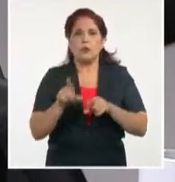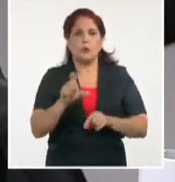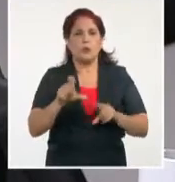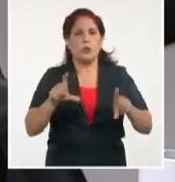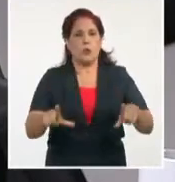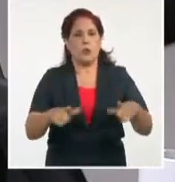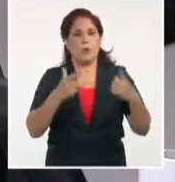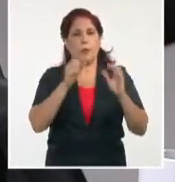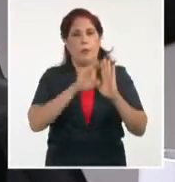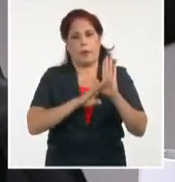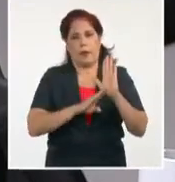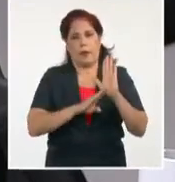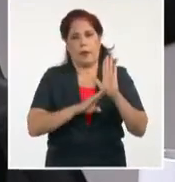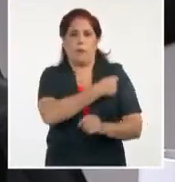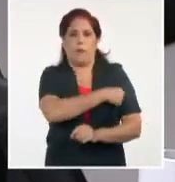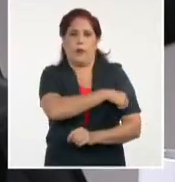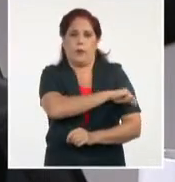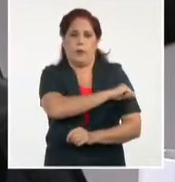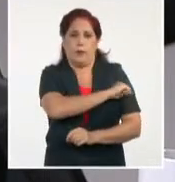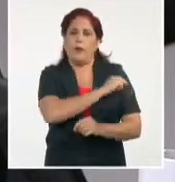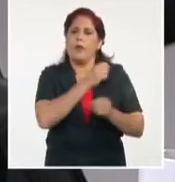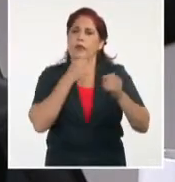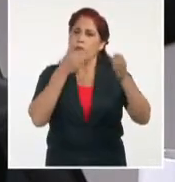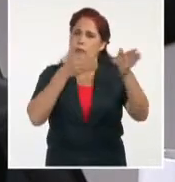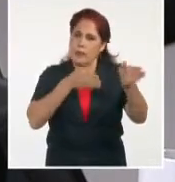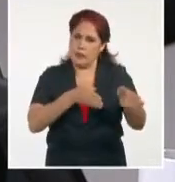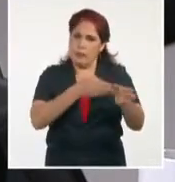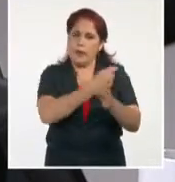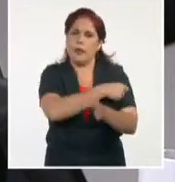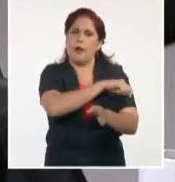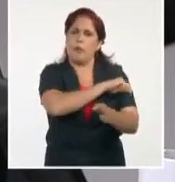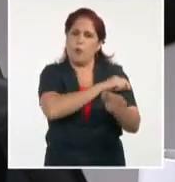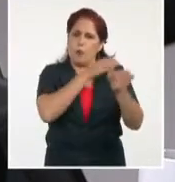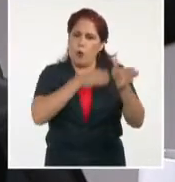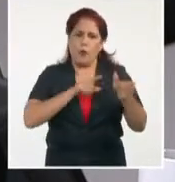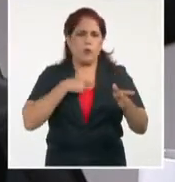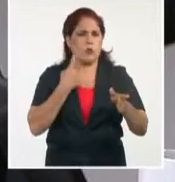de las medidas por la población, la disciplina que mantuvo la población